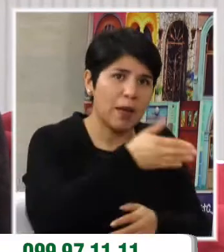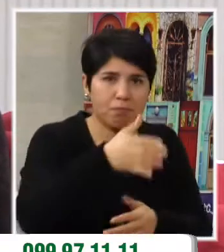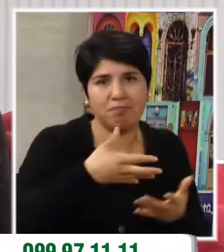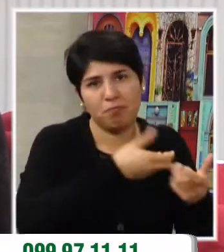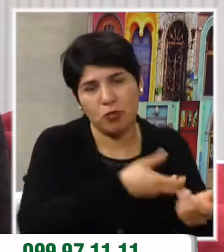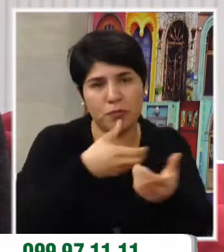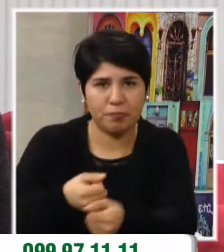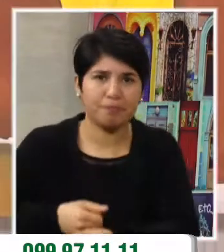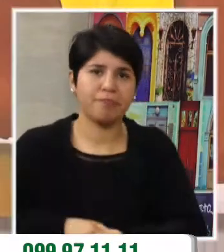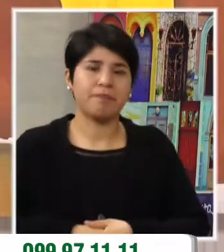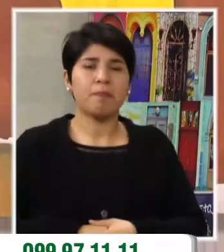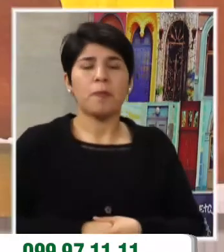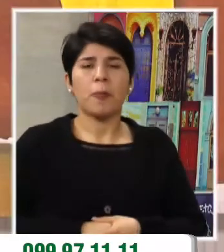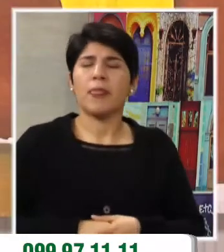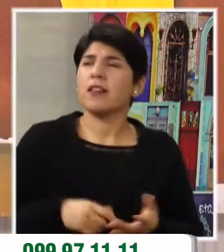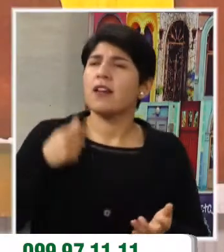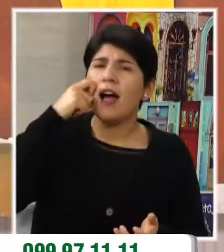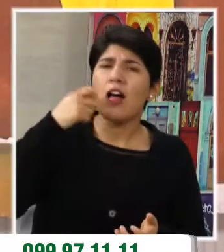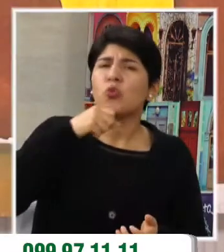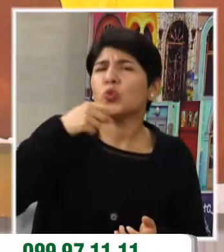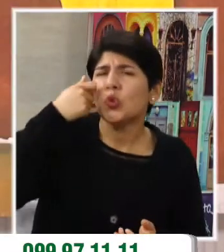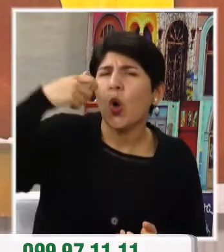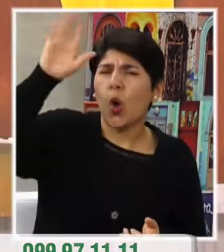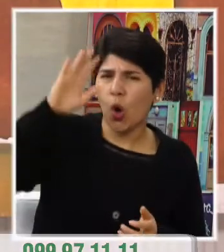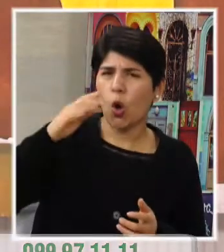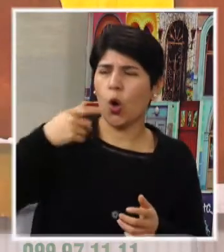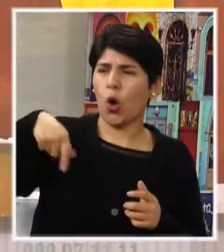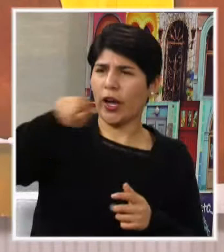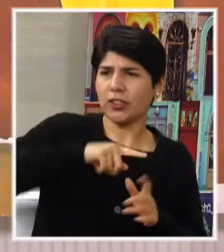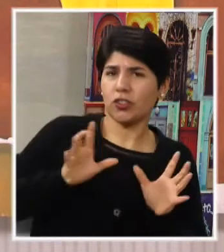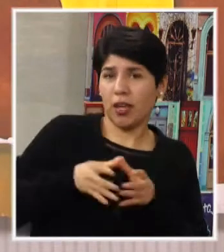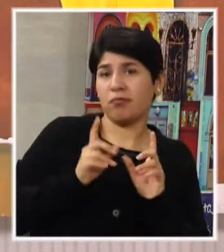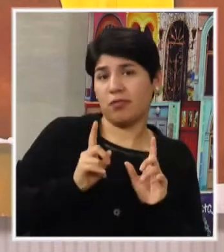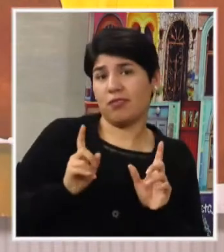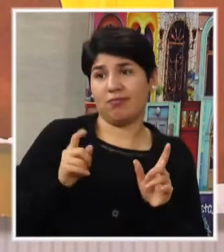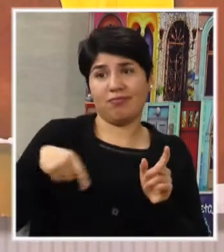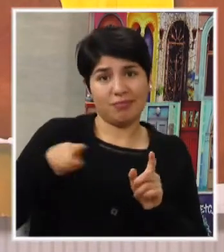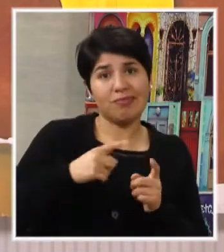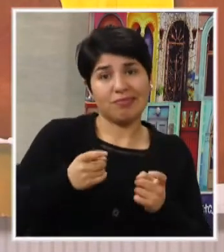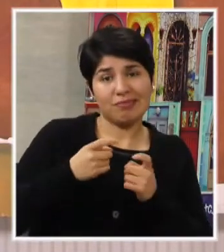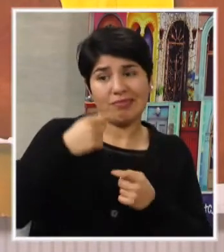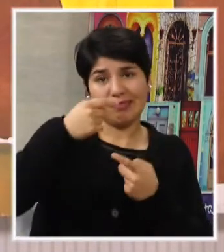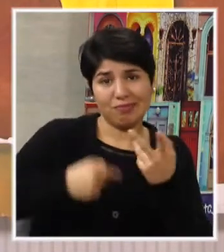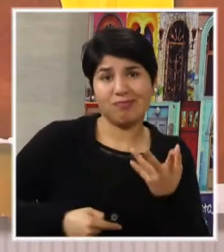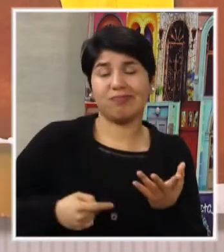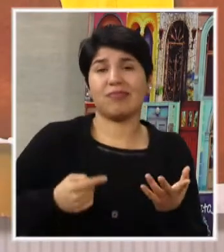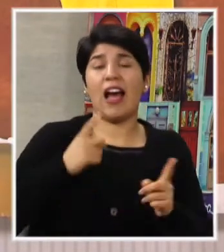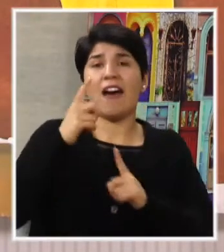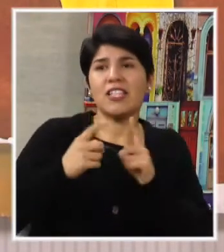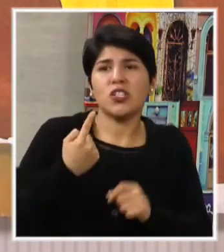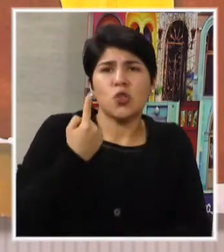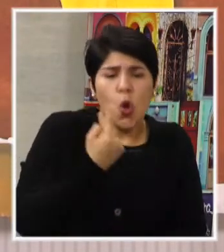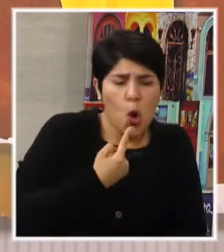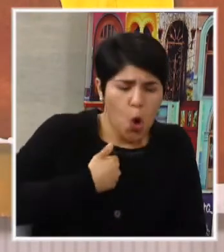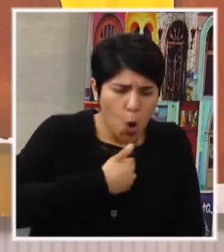si hablamos de los adultos mayores es parte de la población que más necesita que de repente muchas veces están solos